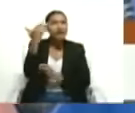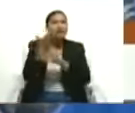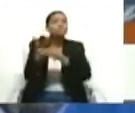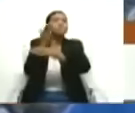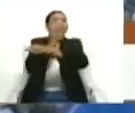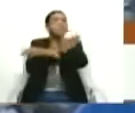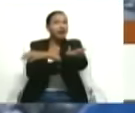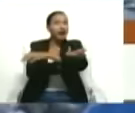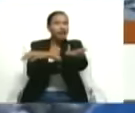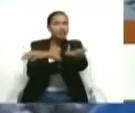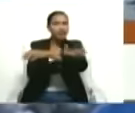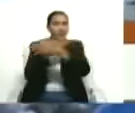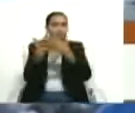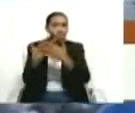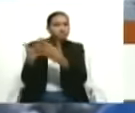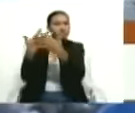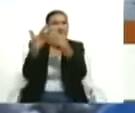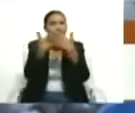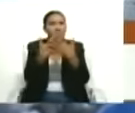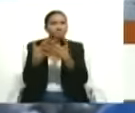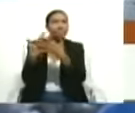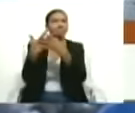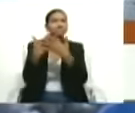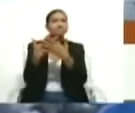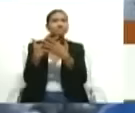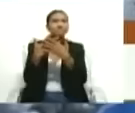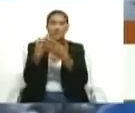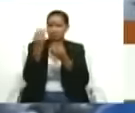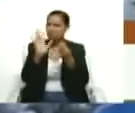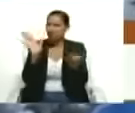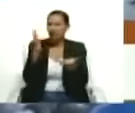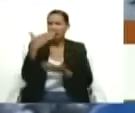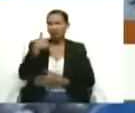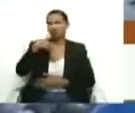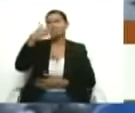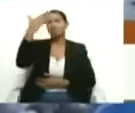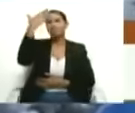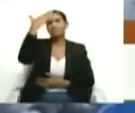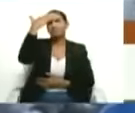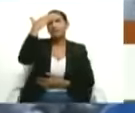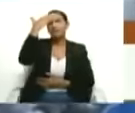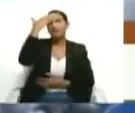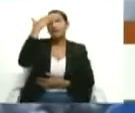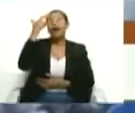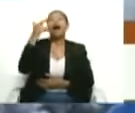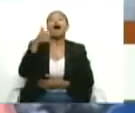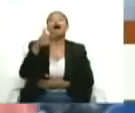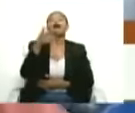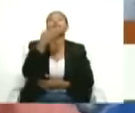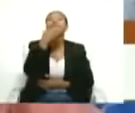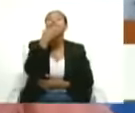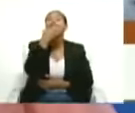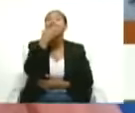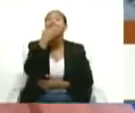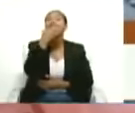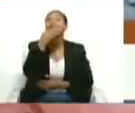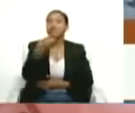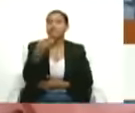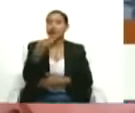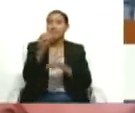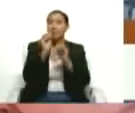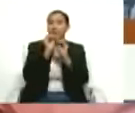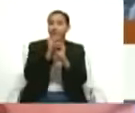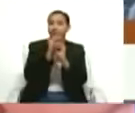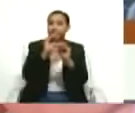Y ya sabemos cómo en el mes de diciembre, frente a la convocatoria de la